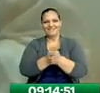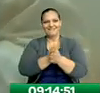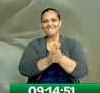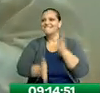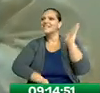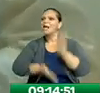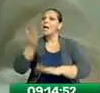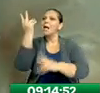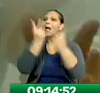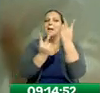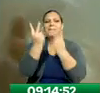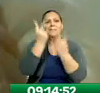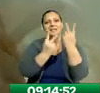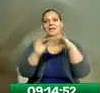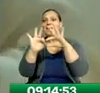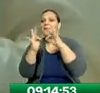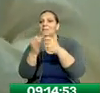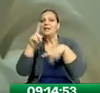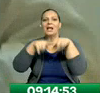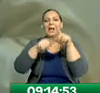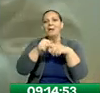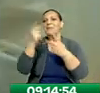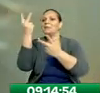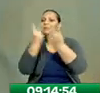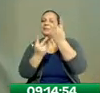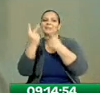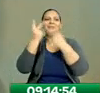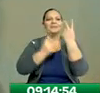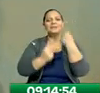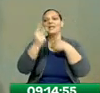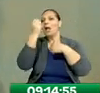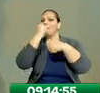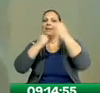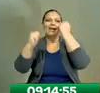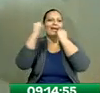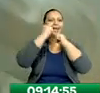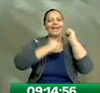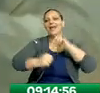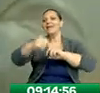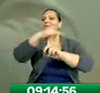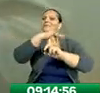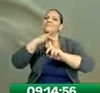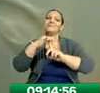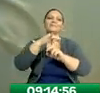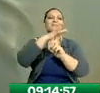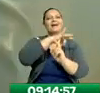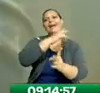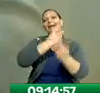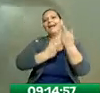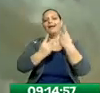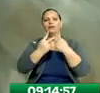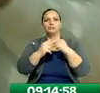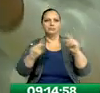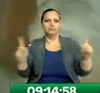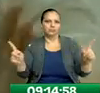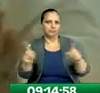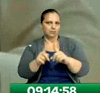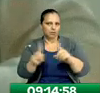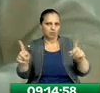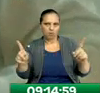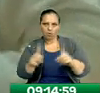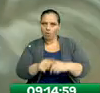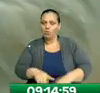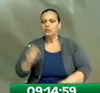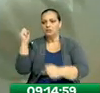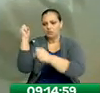salir a visitar a nuestros seres queridos, este es momento de salir a trabajar con todas las medidas de seguridad y regresar a la casa. Por ello